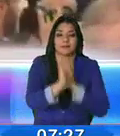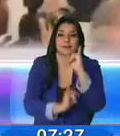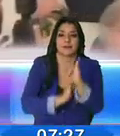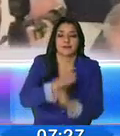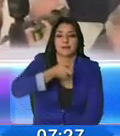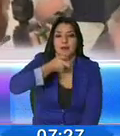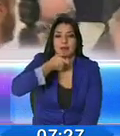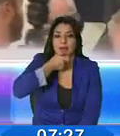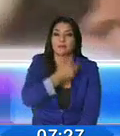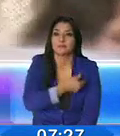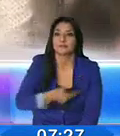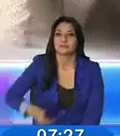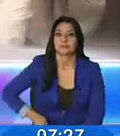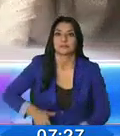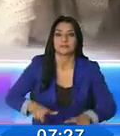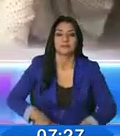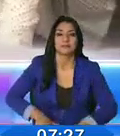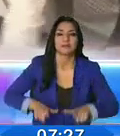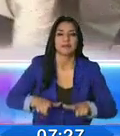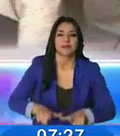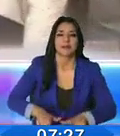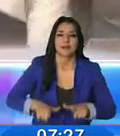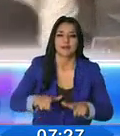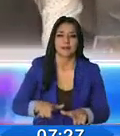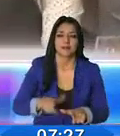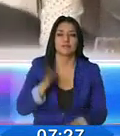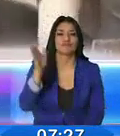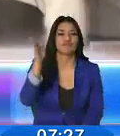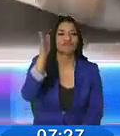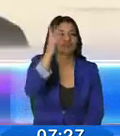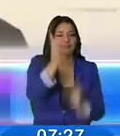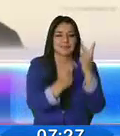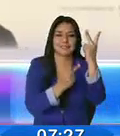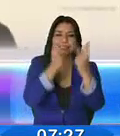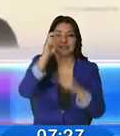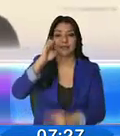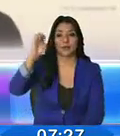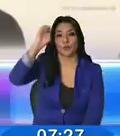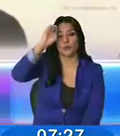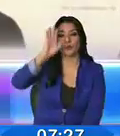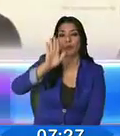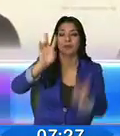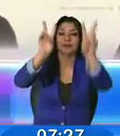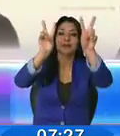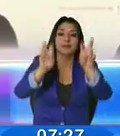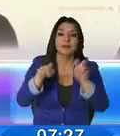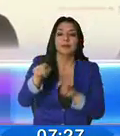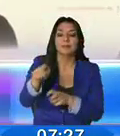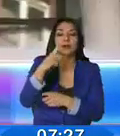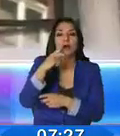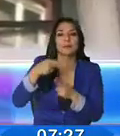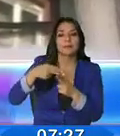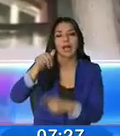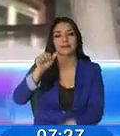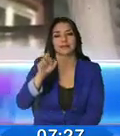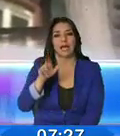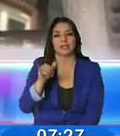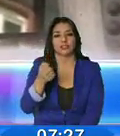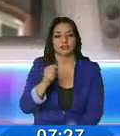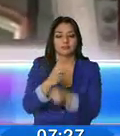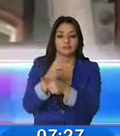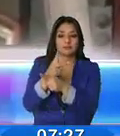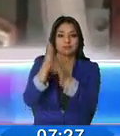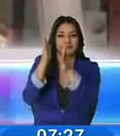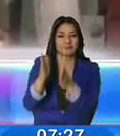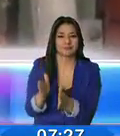que el presidente de la República, Lenín Moreno, en su gira por el exterior, se refirió a la situación de Julian Assange, quien se encuentra